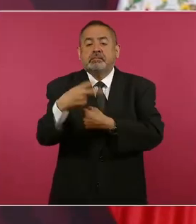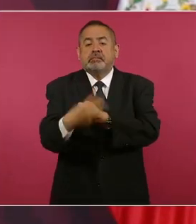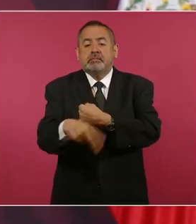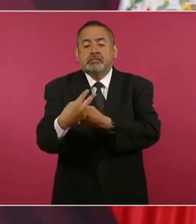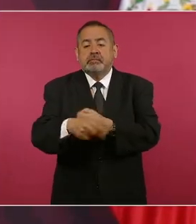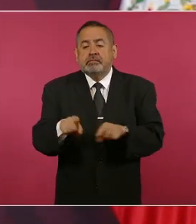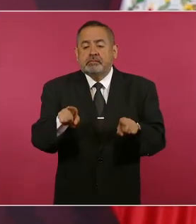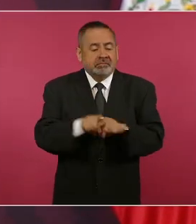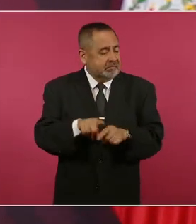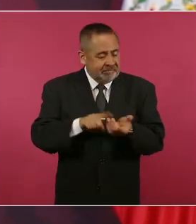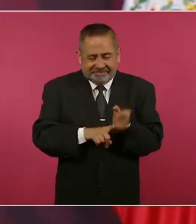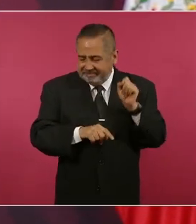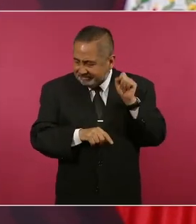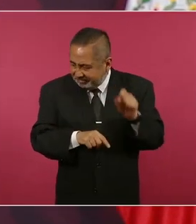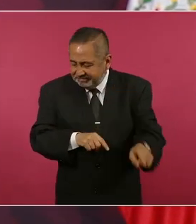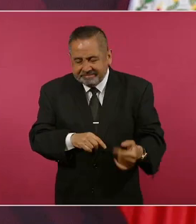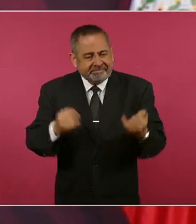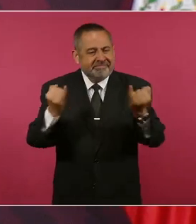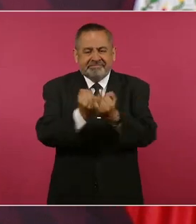igual.